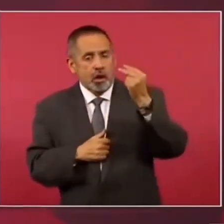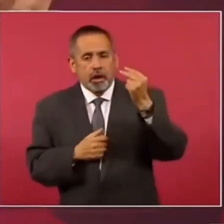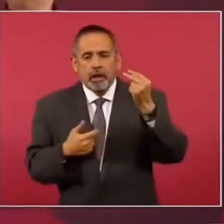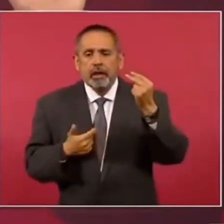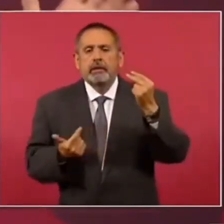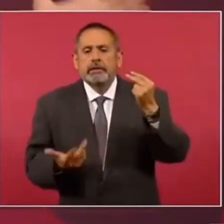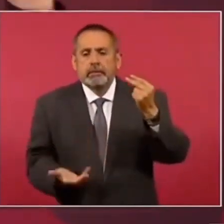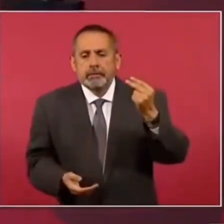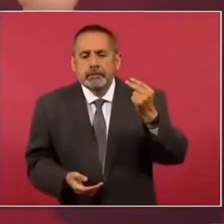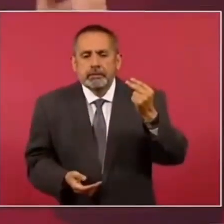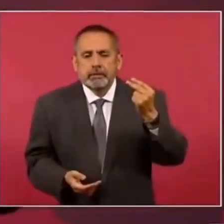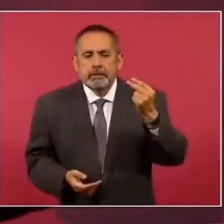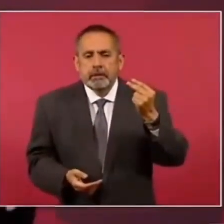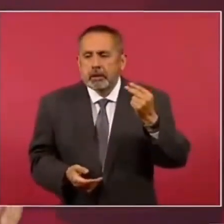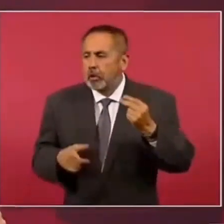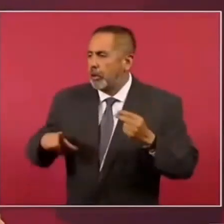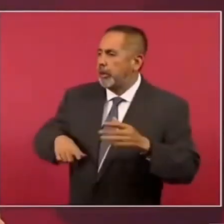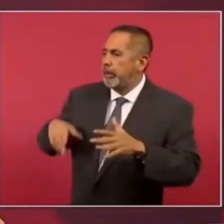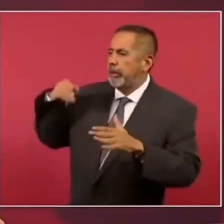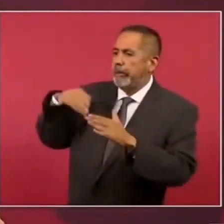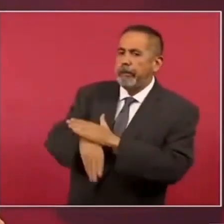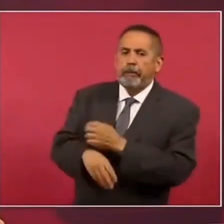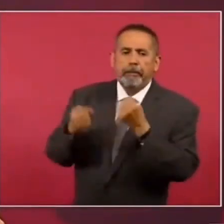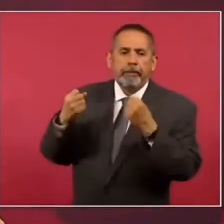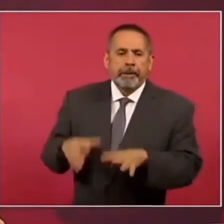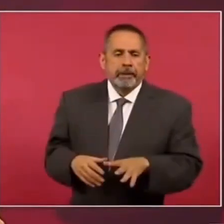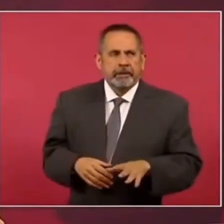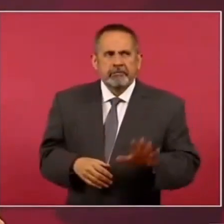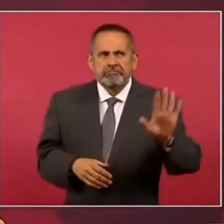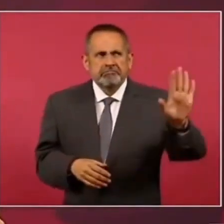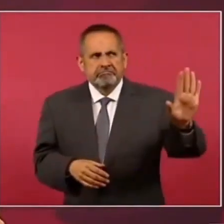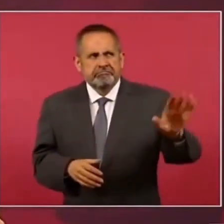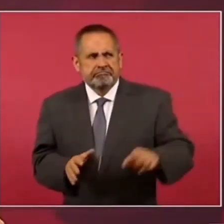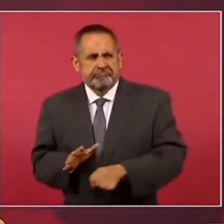pues se cae el gobierno.